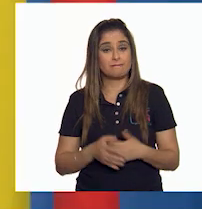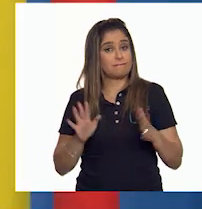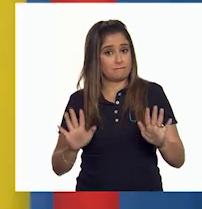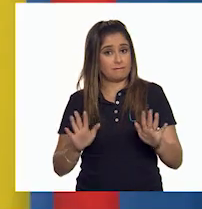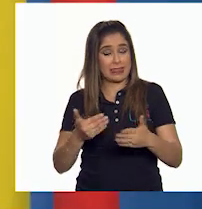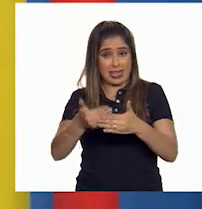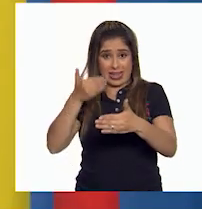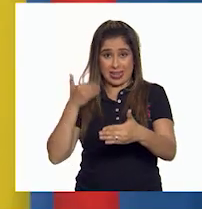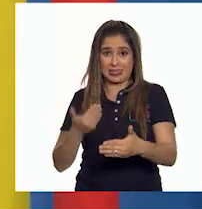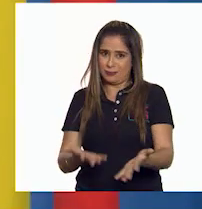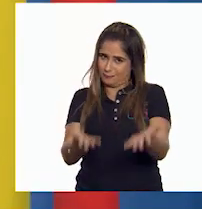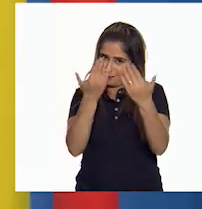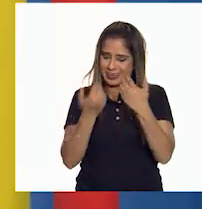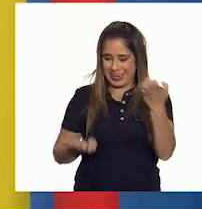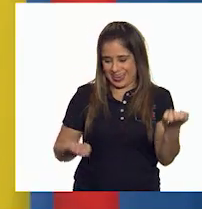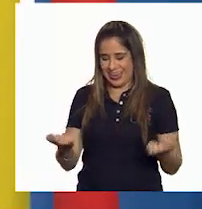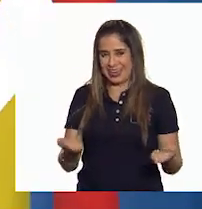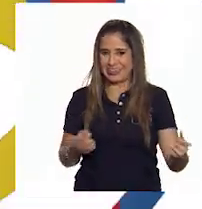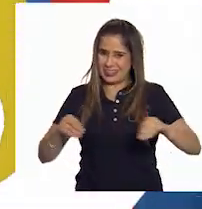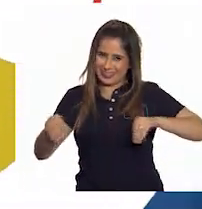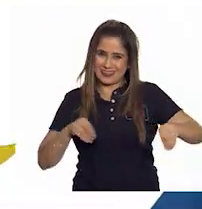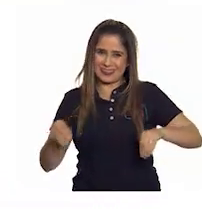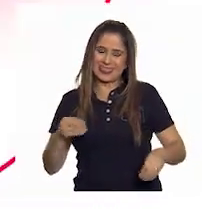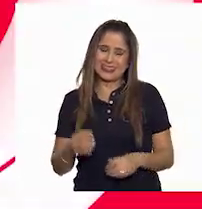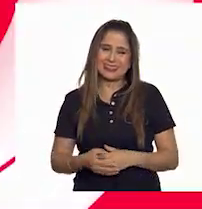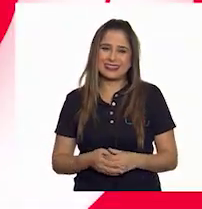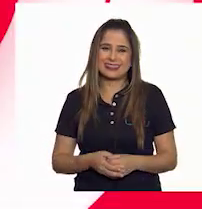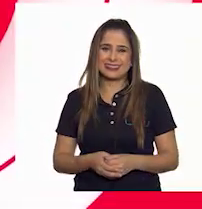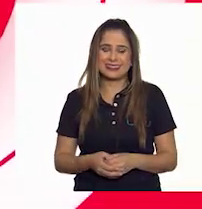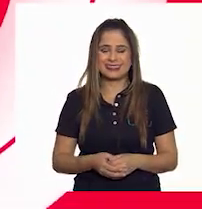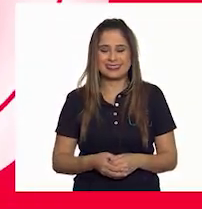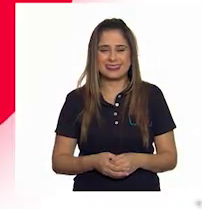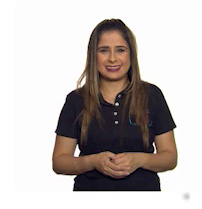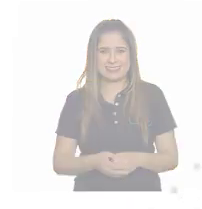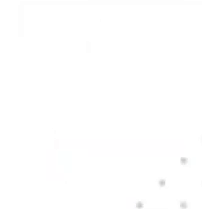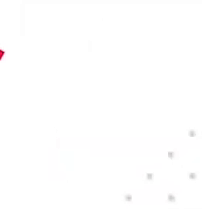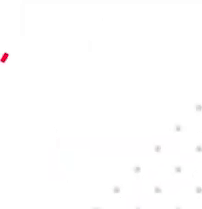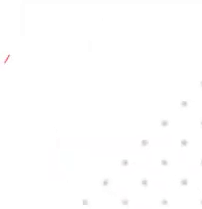Pero antes, a movernos un poco.